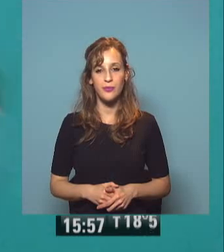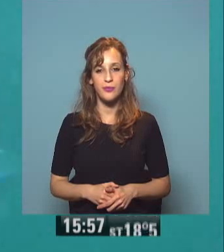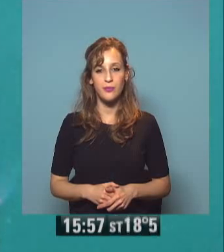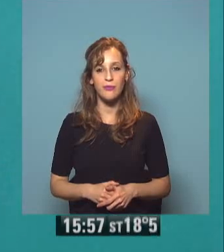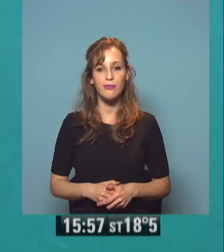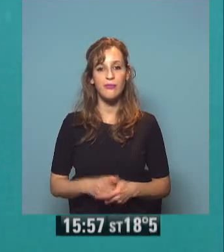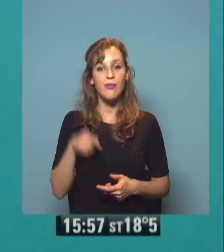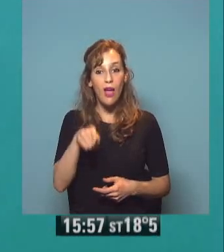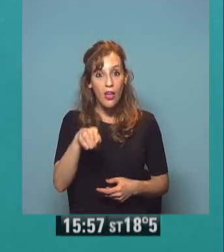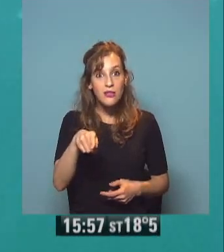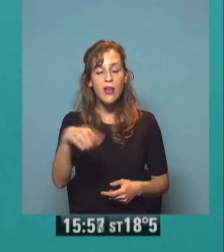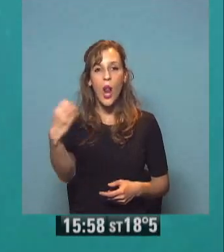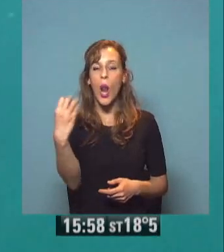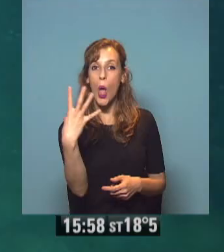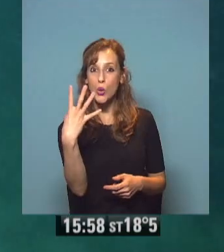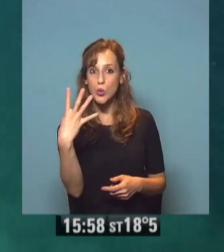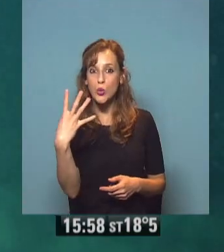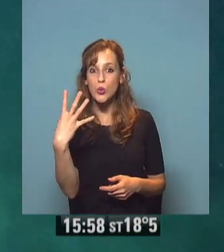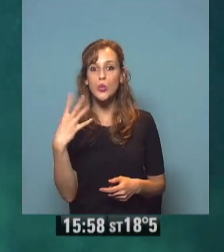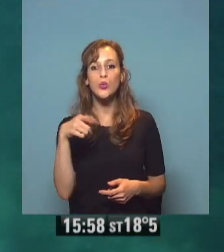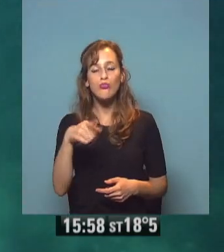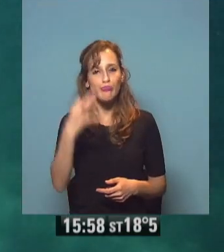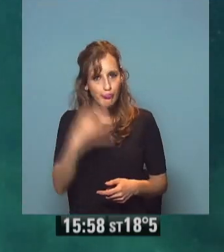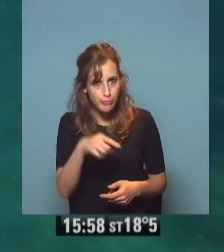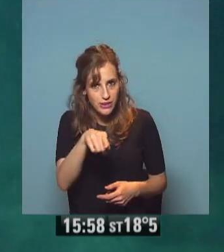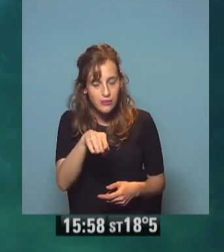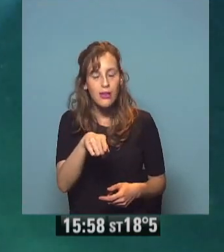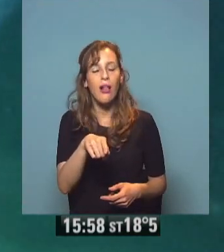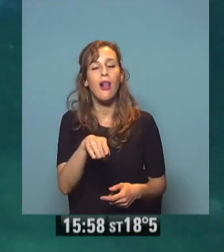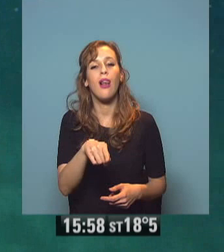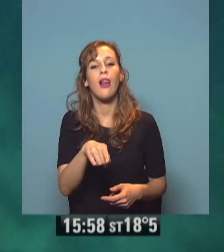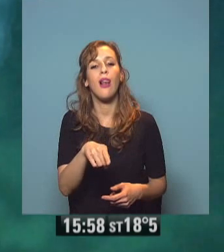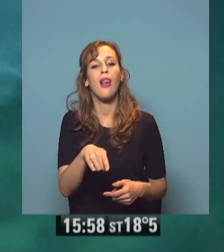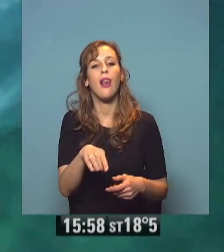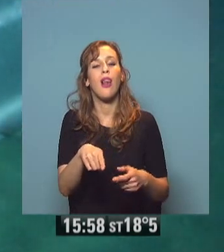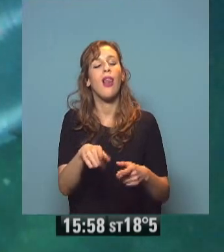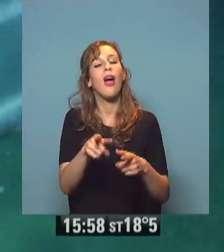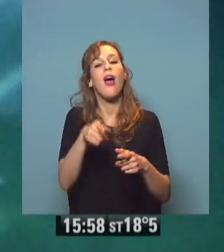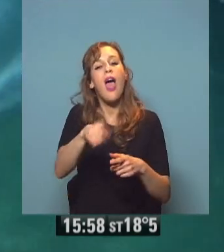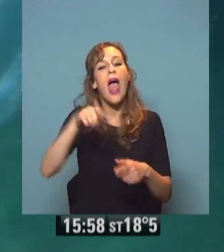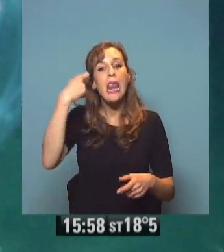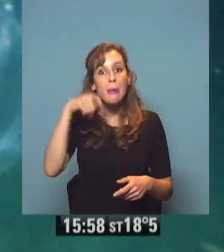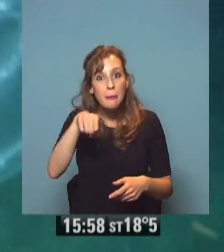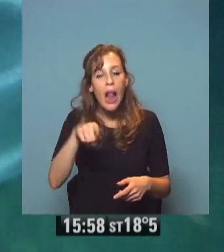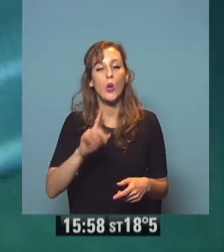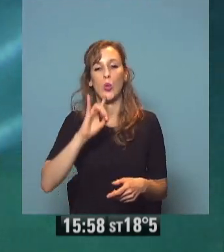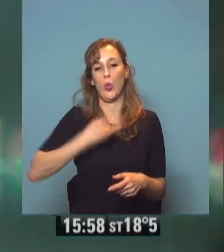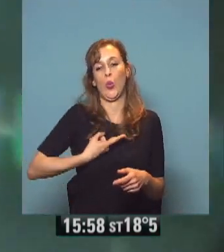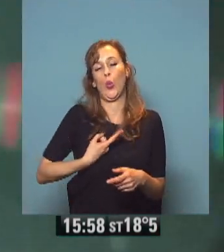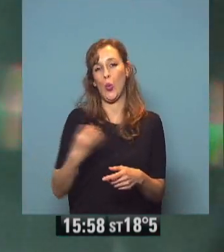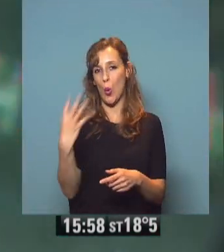La luz esa que genera se llama bioluminiscencia y es como lo que hace la luciérnaga. Son animales que generan su propia